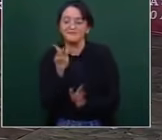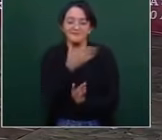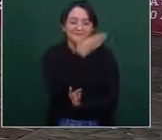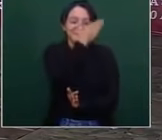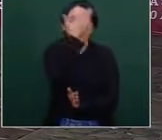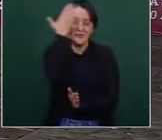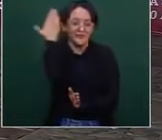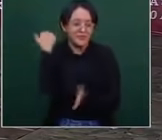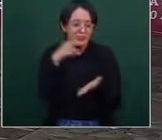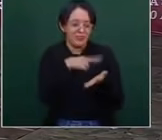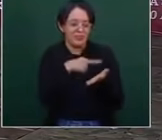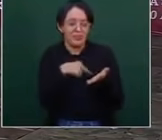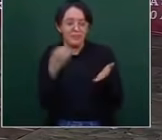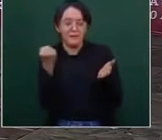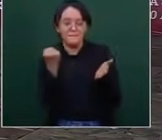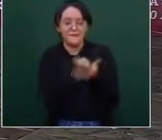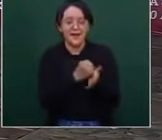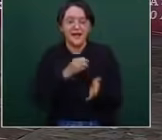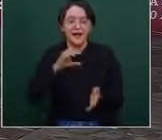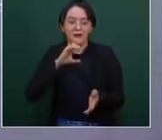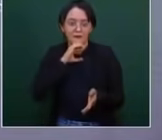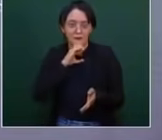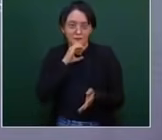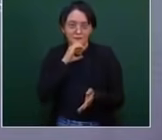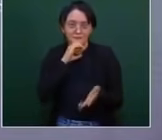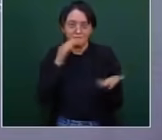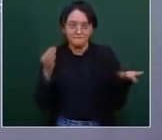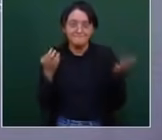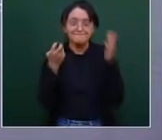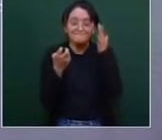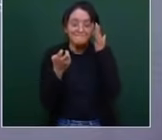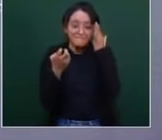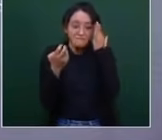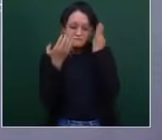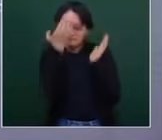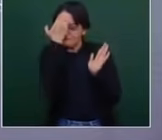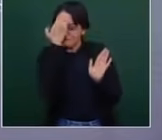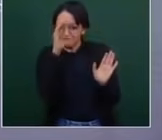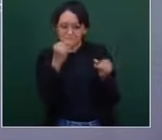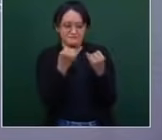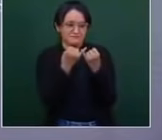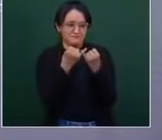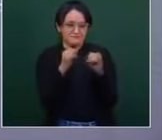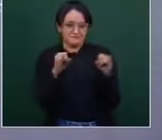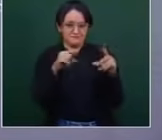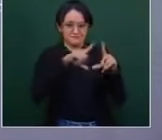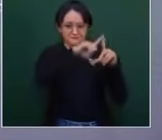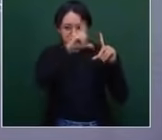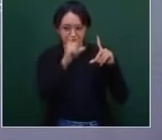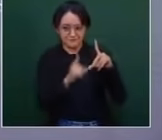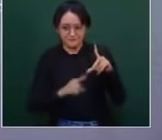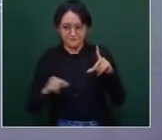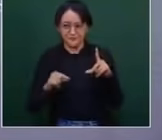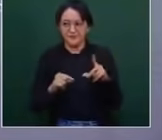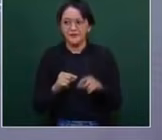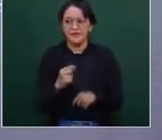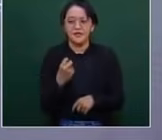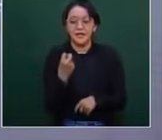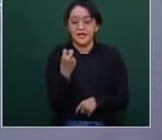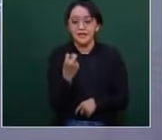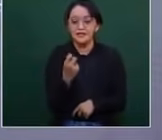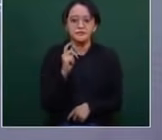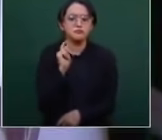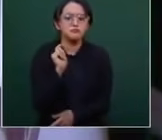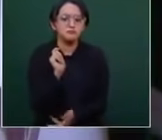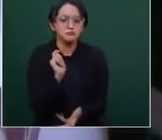de Córdoba y, en consecuencia, la independencia de México. Esto condujo